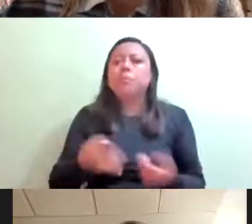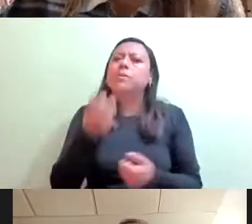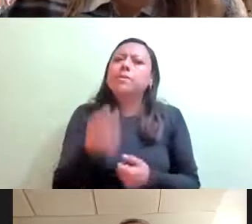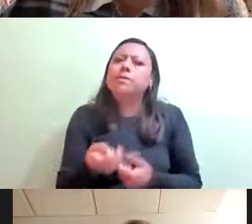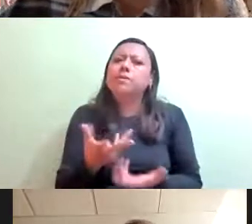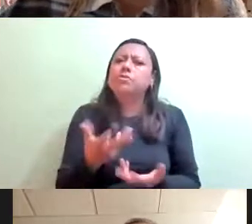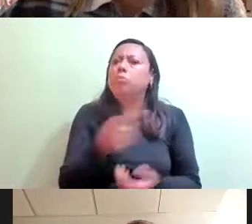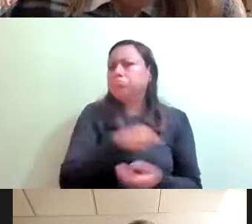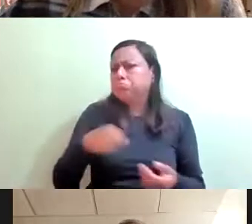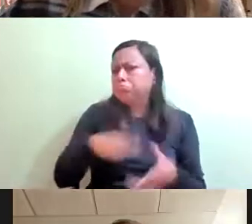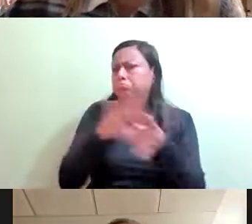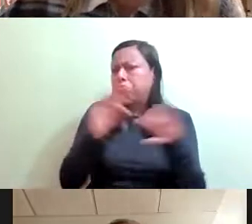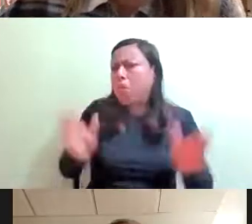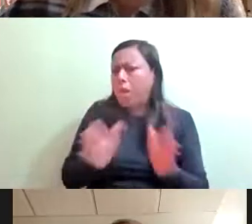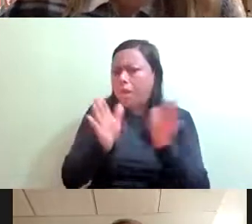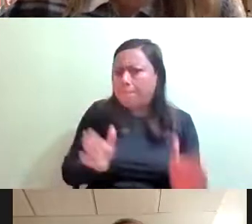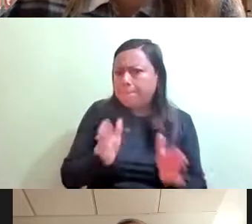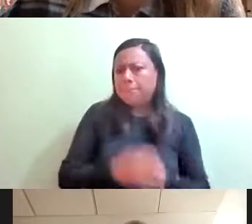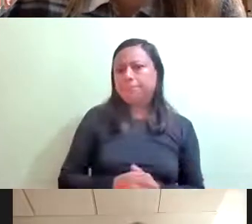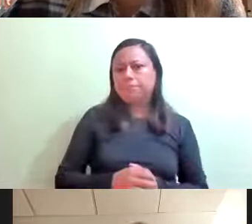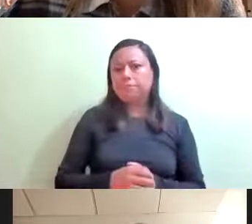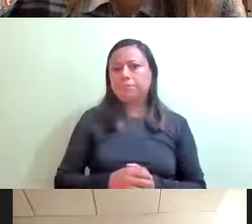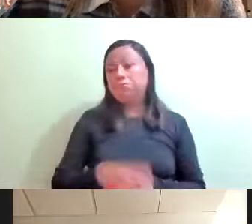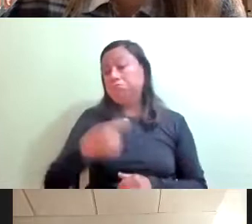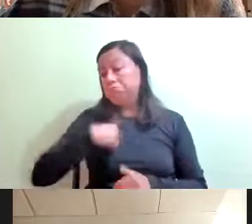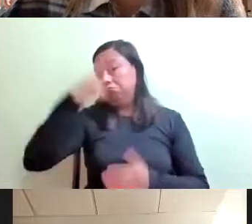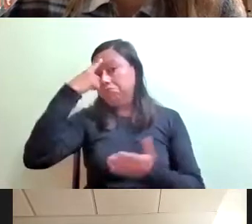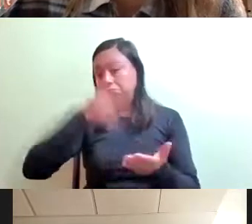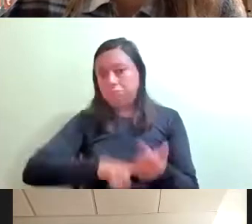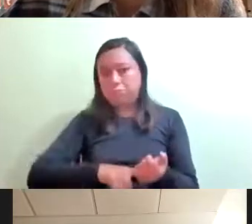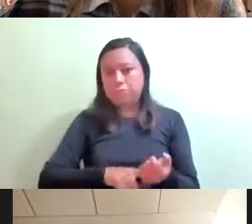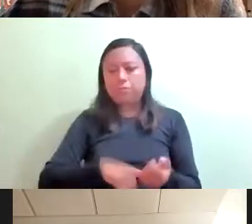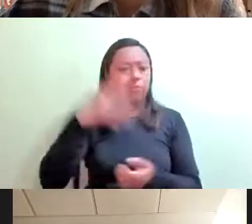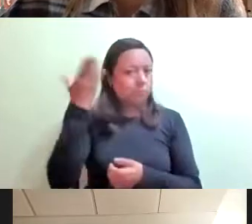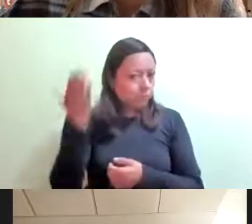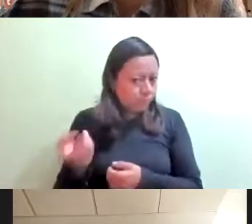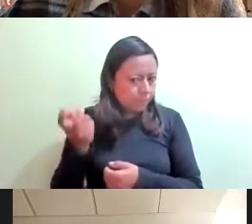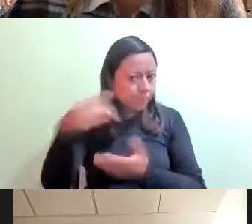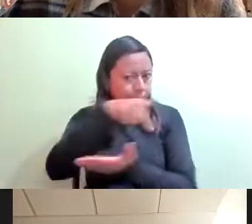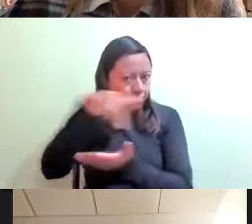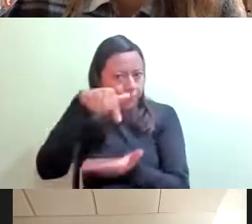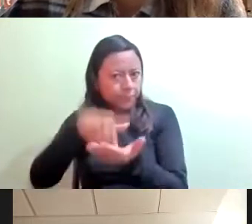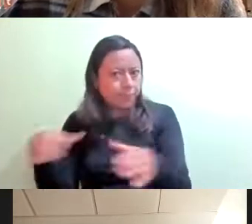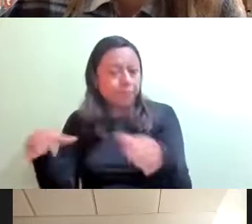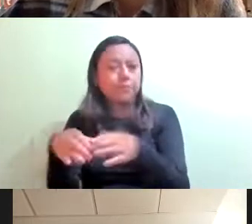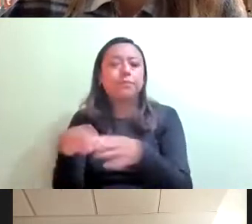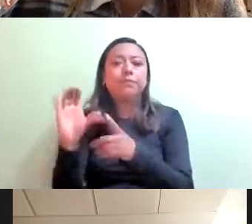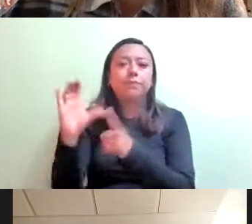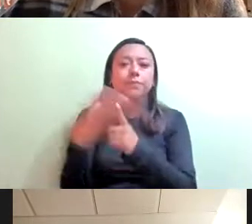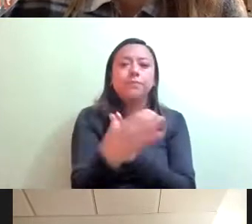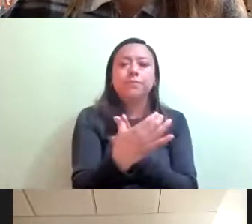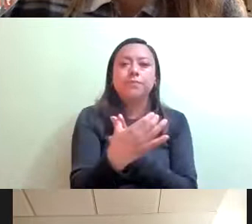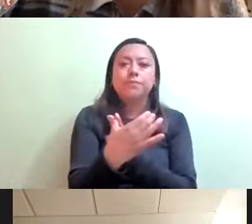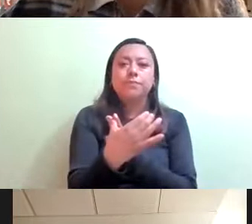aumentarla. Ahí, creo yo, son de los espacios en donde la Comisión